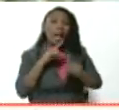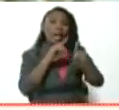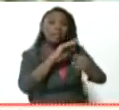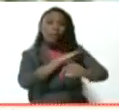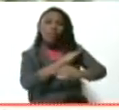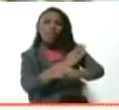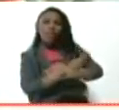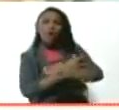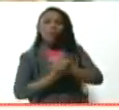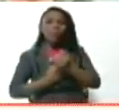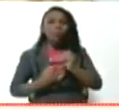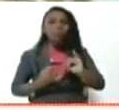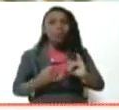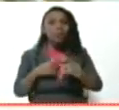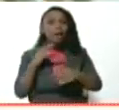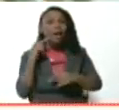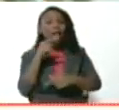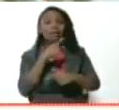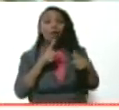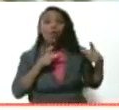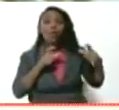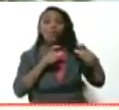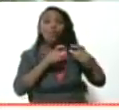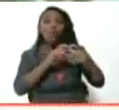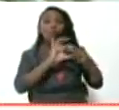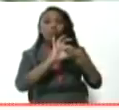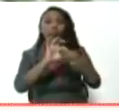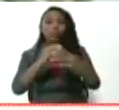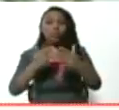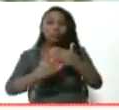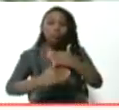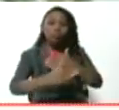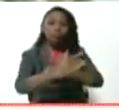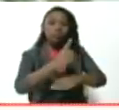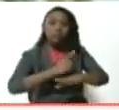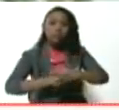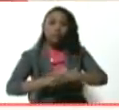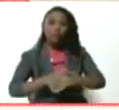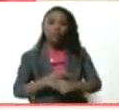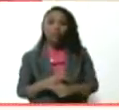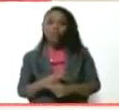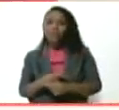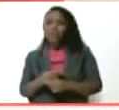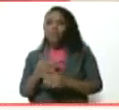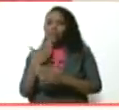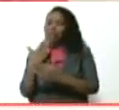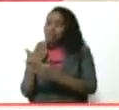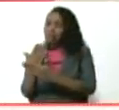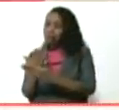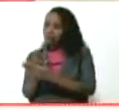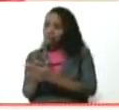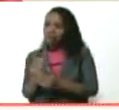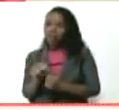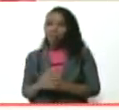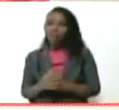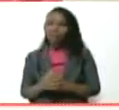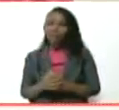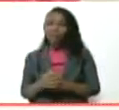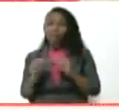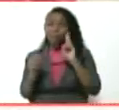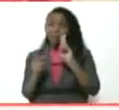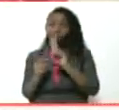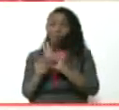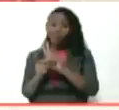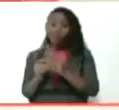fuerza de la izquierda que fue reunificándose a través de los tiempos? Gracias, Arián. Mira, una de